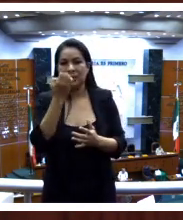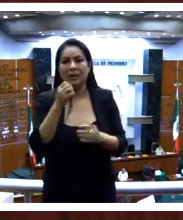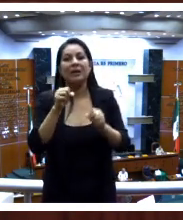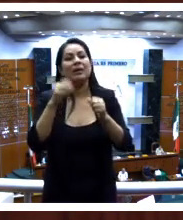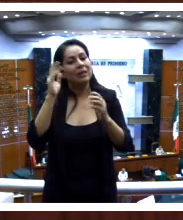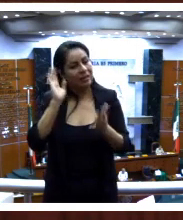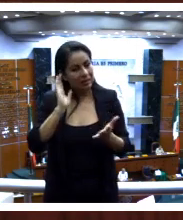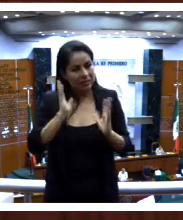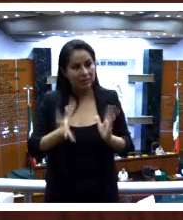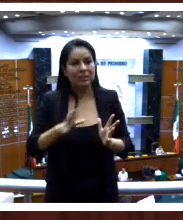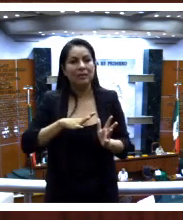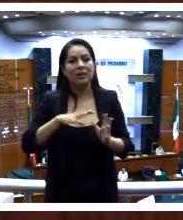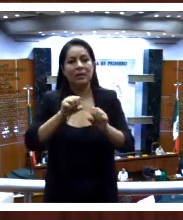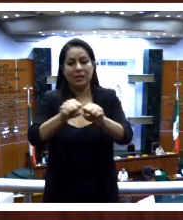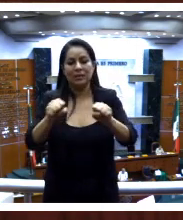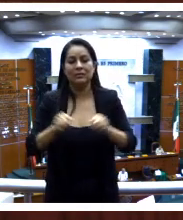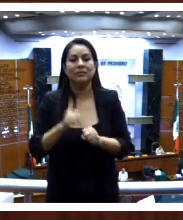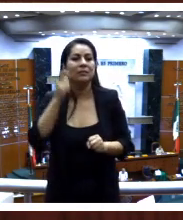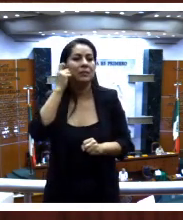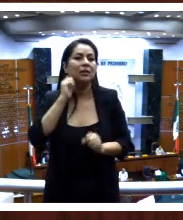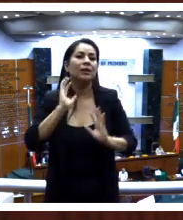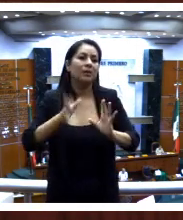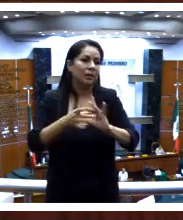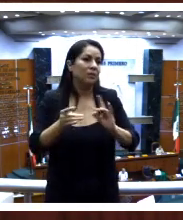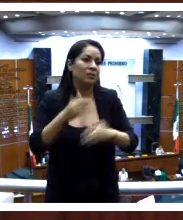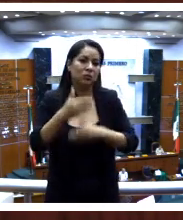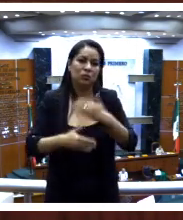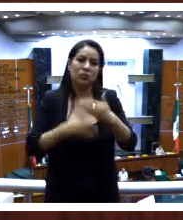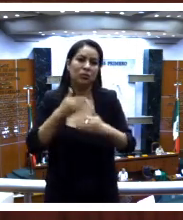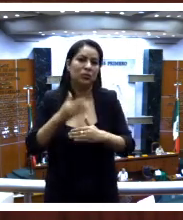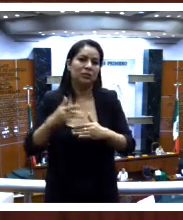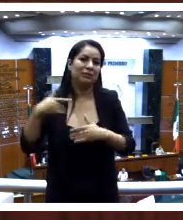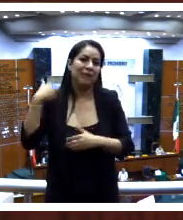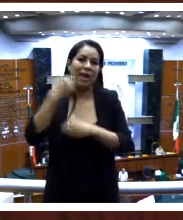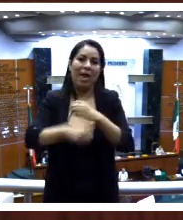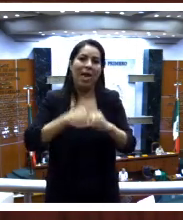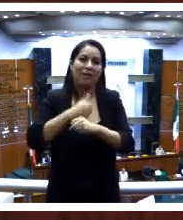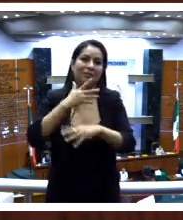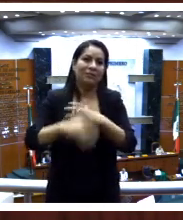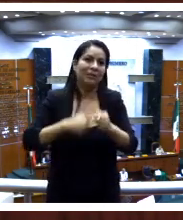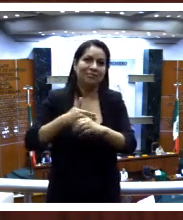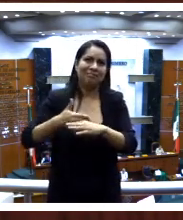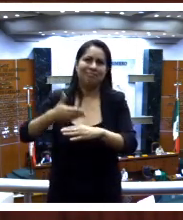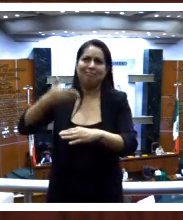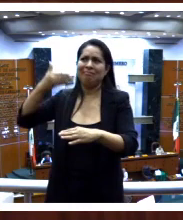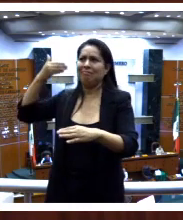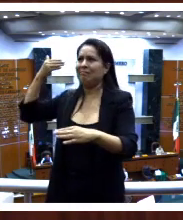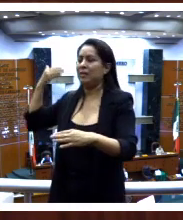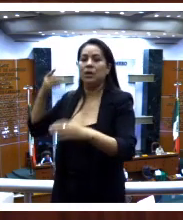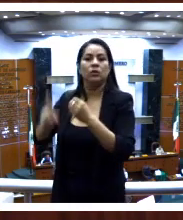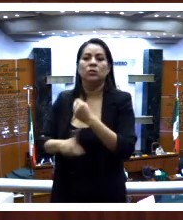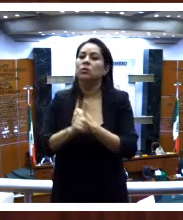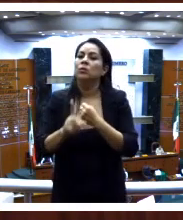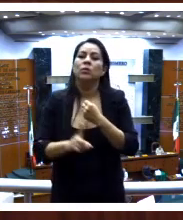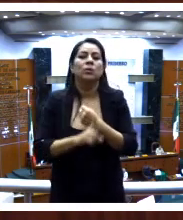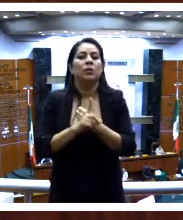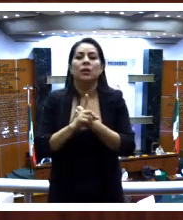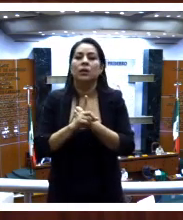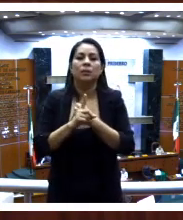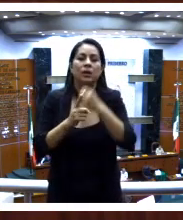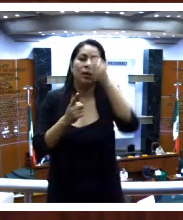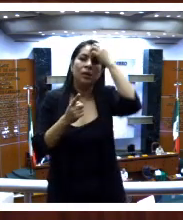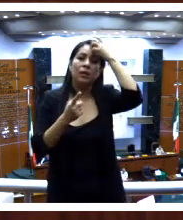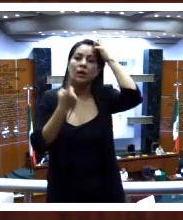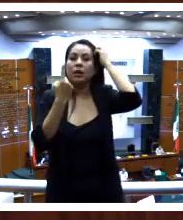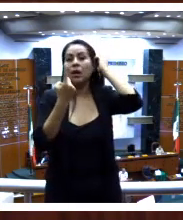sistema educativo en Guerrero, que ya mencioné. Es un proceso que viene de muchos años atrás y no es un problema, diríamos,